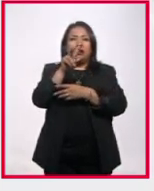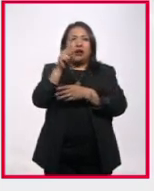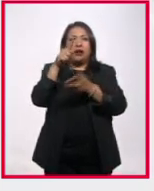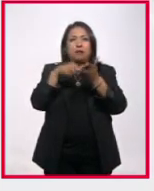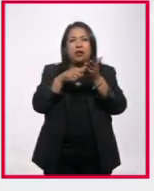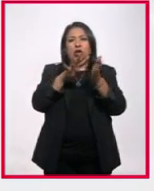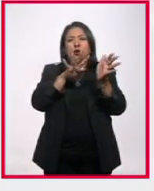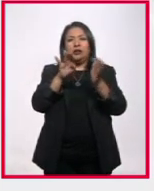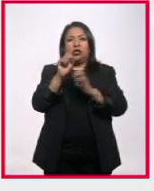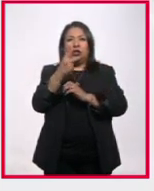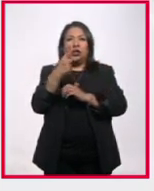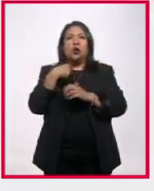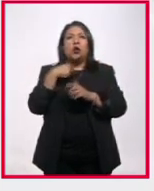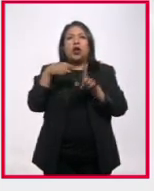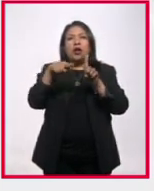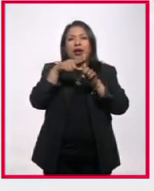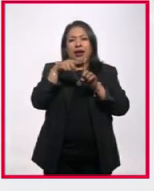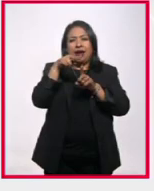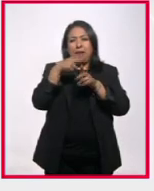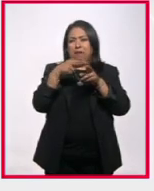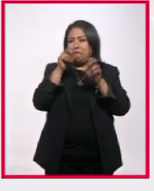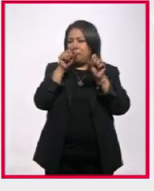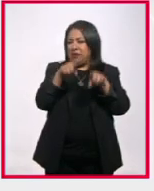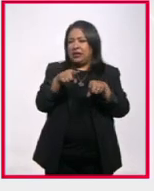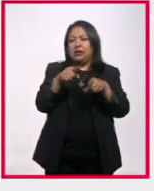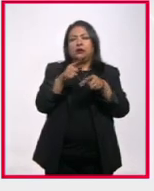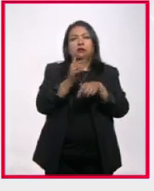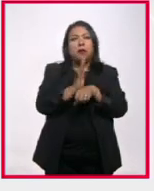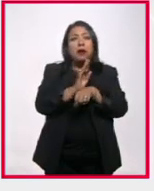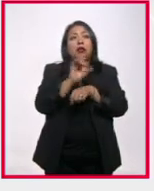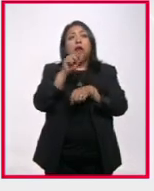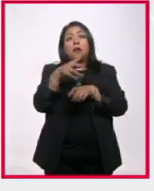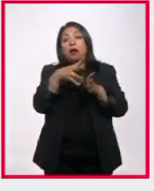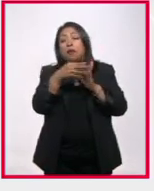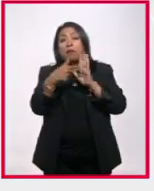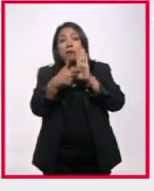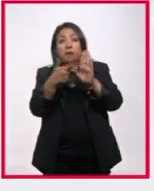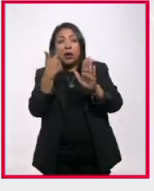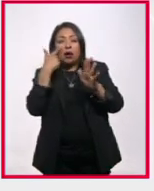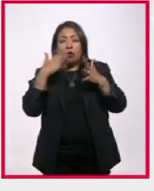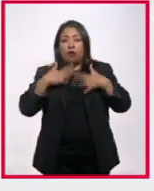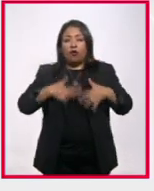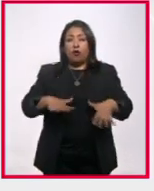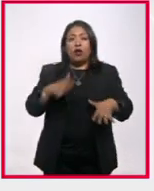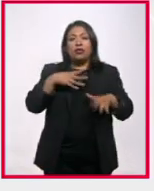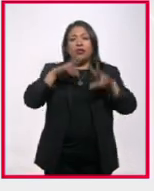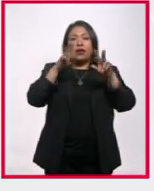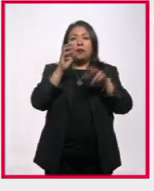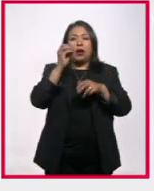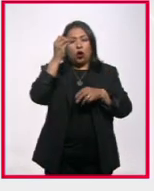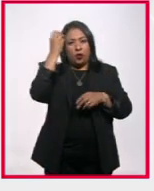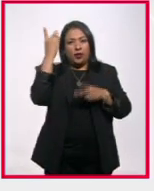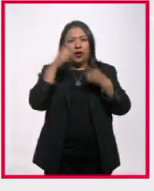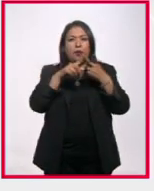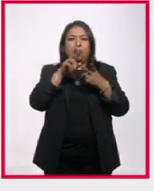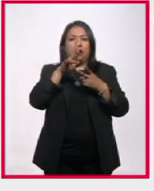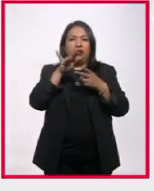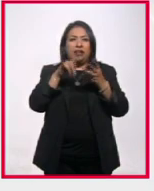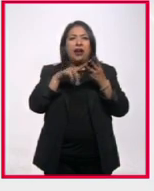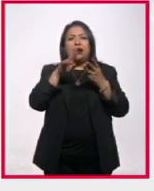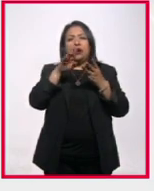1961 y el Crucifijo Navaja de la misma película, así como reproducciones de Los Vestuarios de los Olvidados, Viridiana y